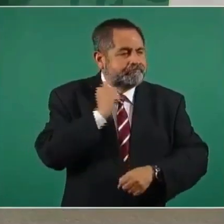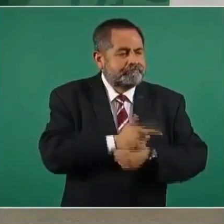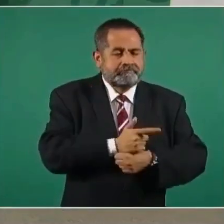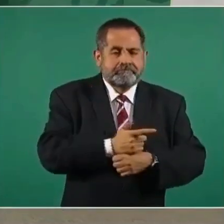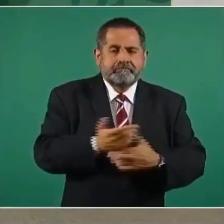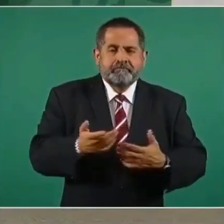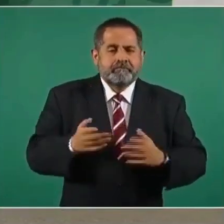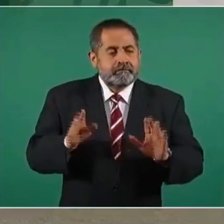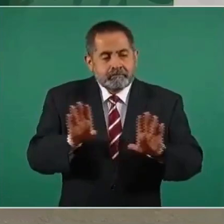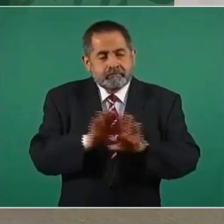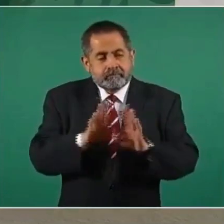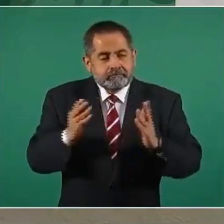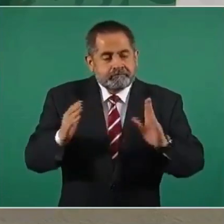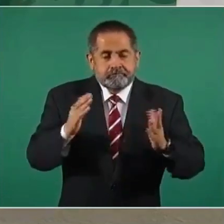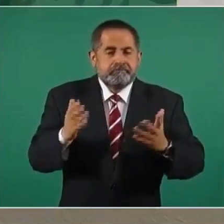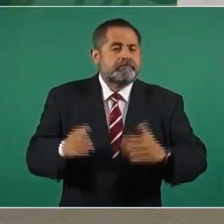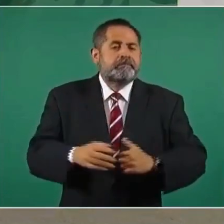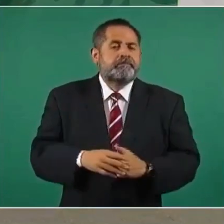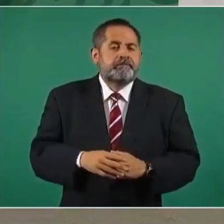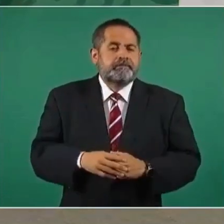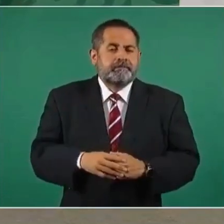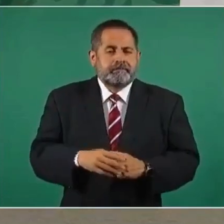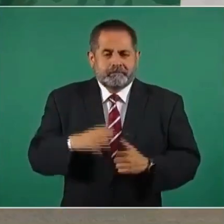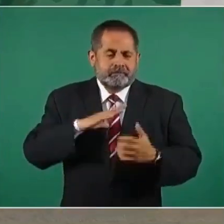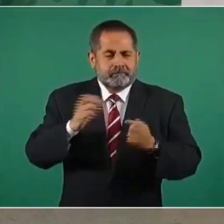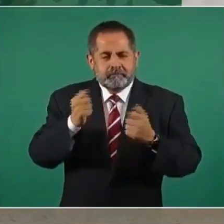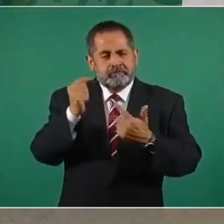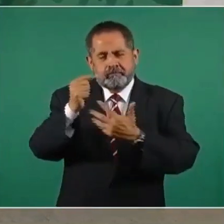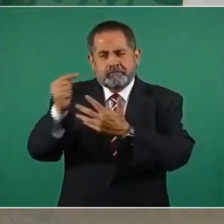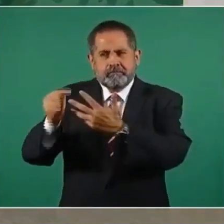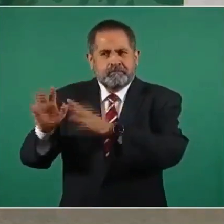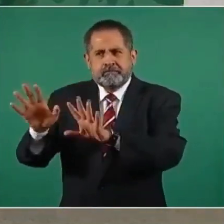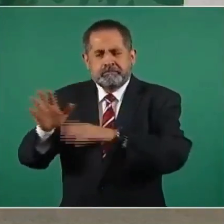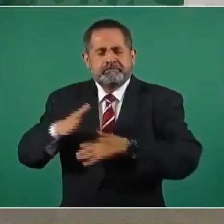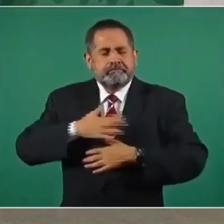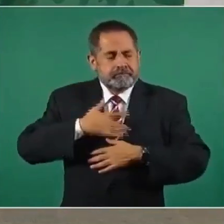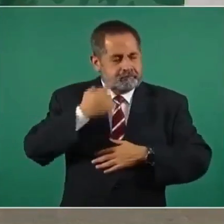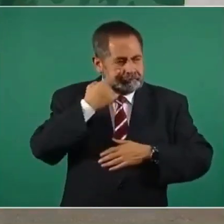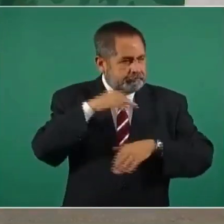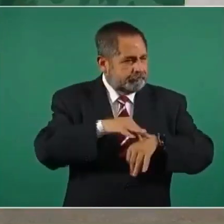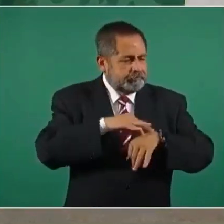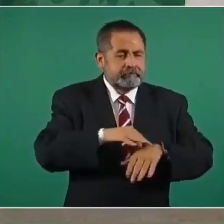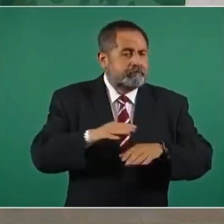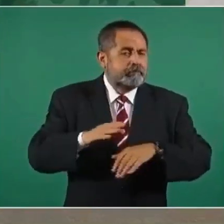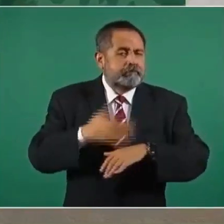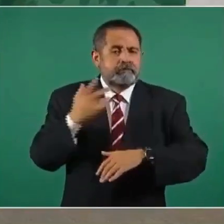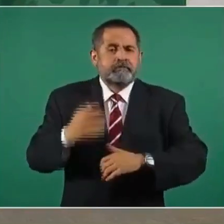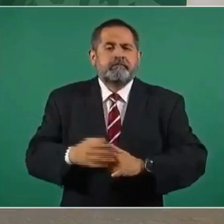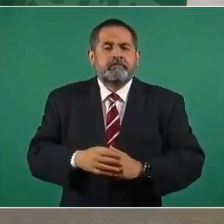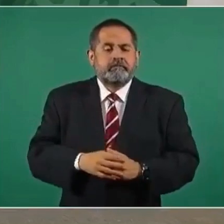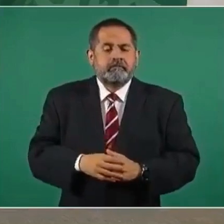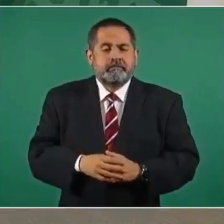de cómo vamos y de otras mediciones, porque